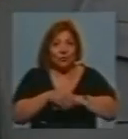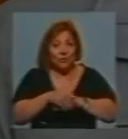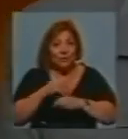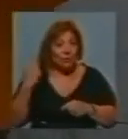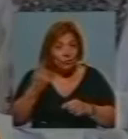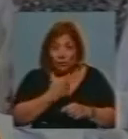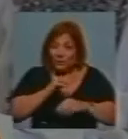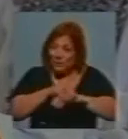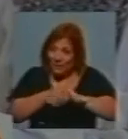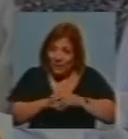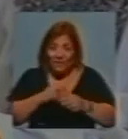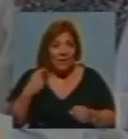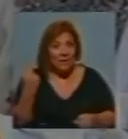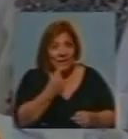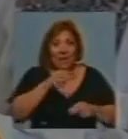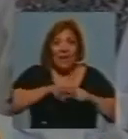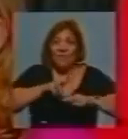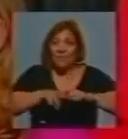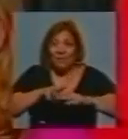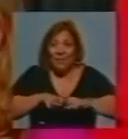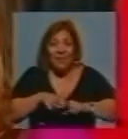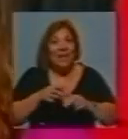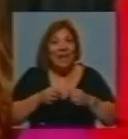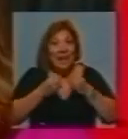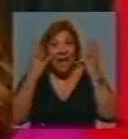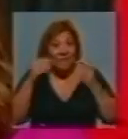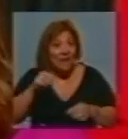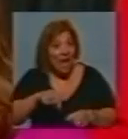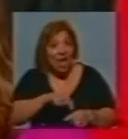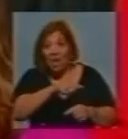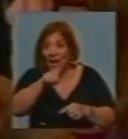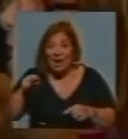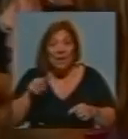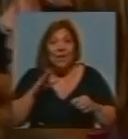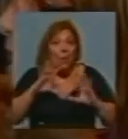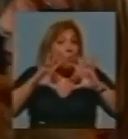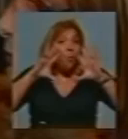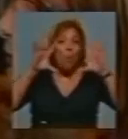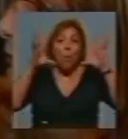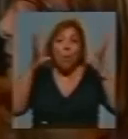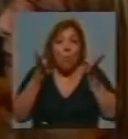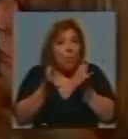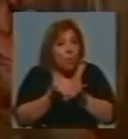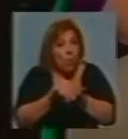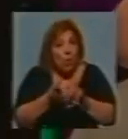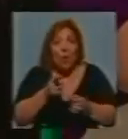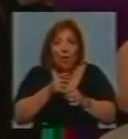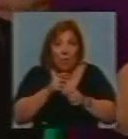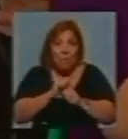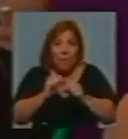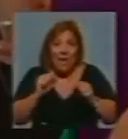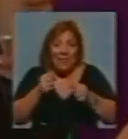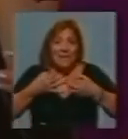hubiéramos lavado las manos, muchas de las enfermedades graves que hoy afectan a los niños del mundo se evitarían.